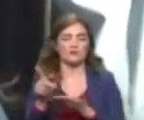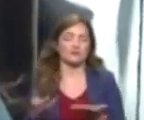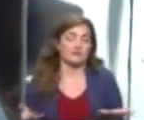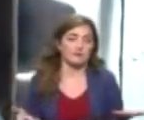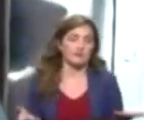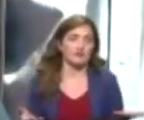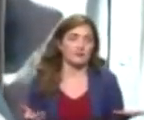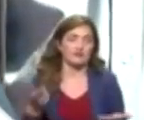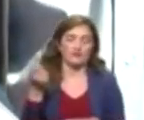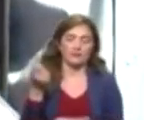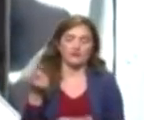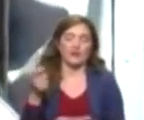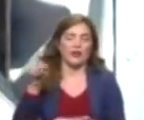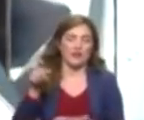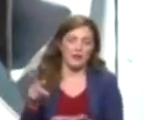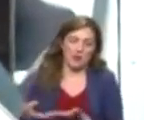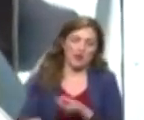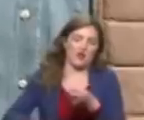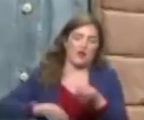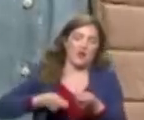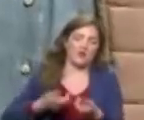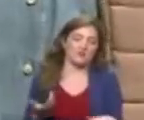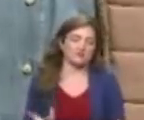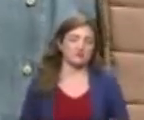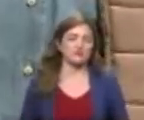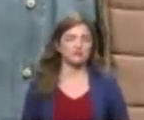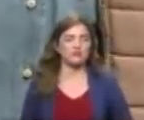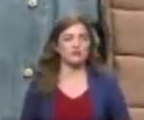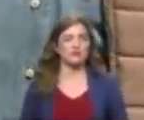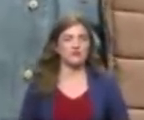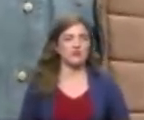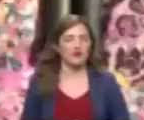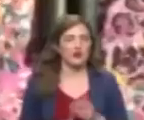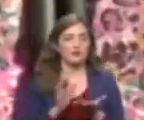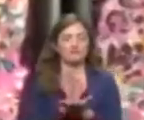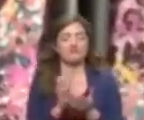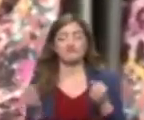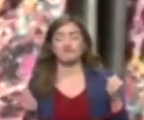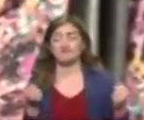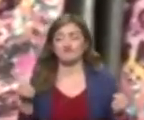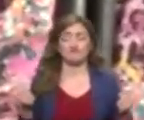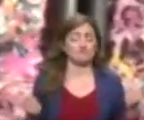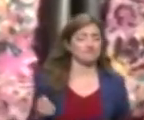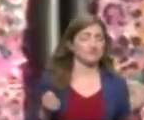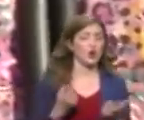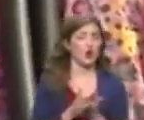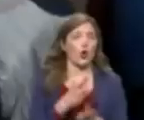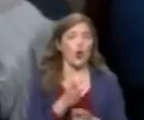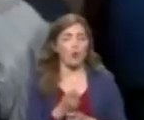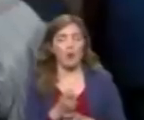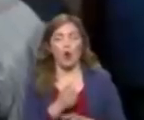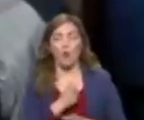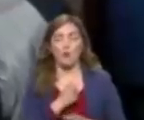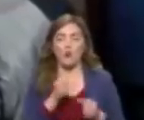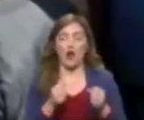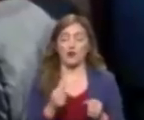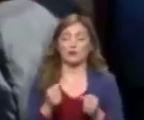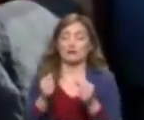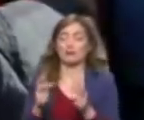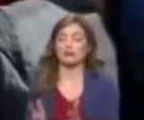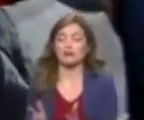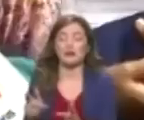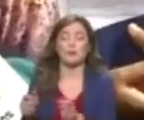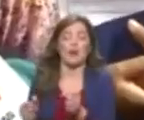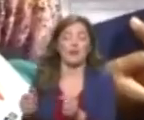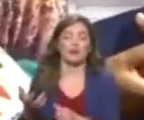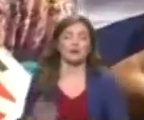tanto él contaría con el dinero para podernos cancelar. Los angustiosos testimonios de las víctimas, compradores y vendedores se repite, son